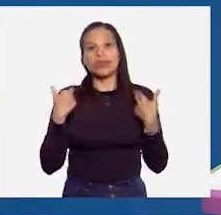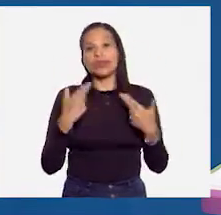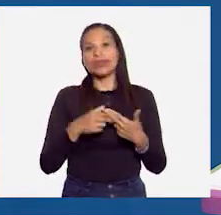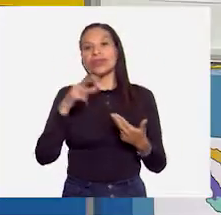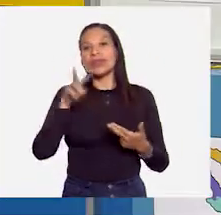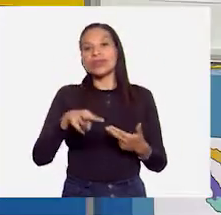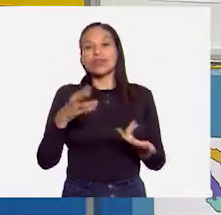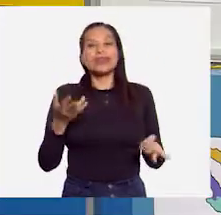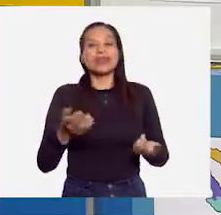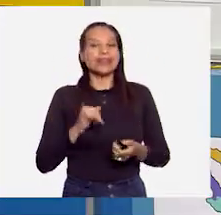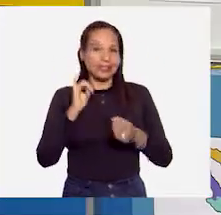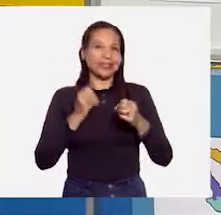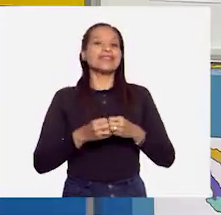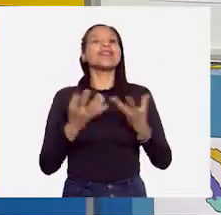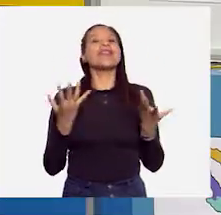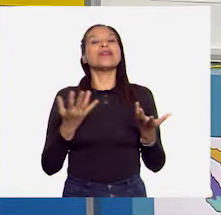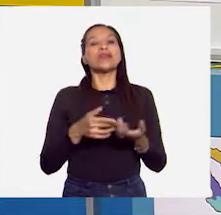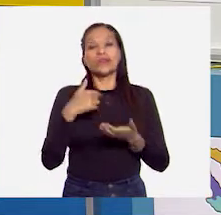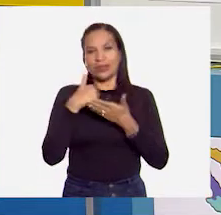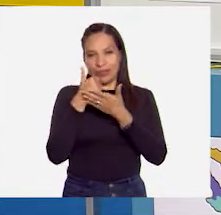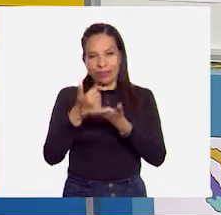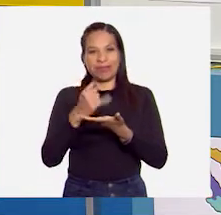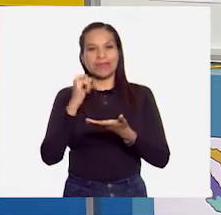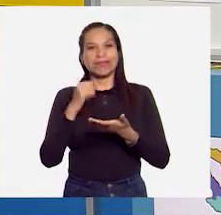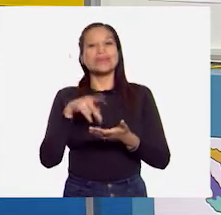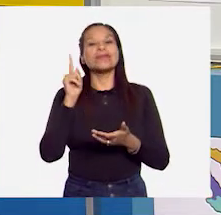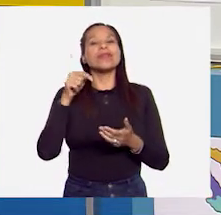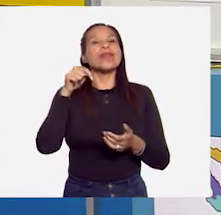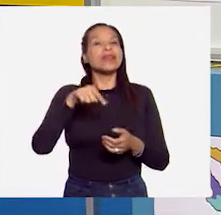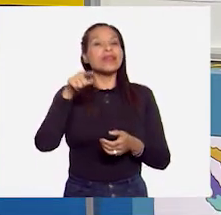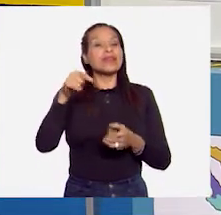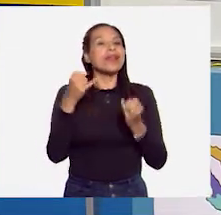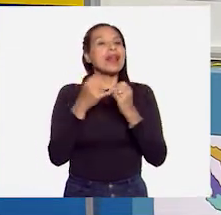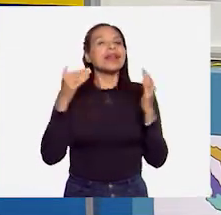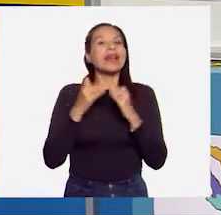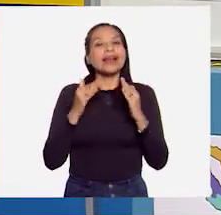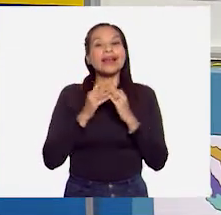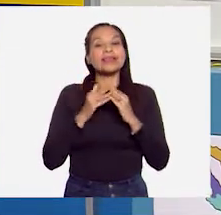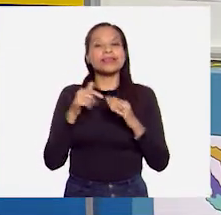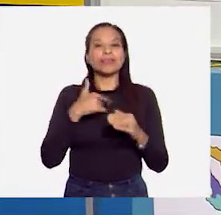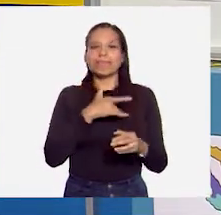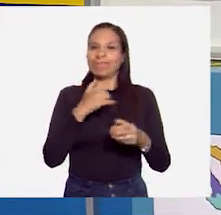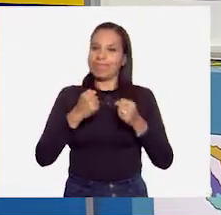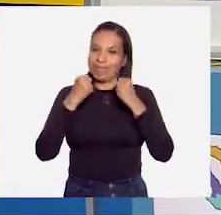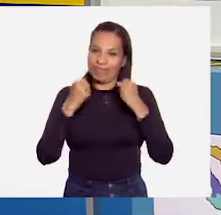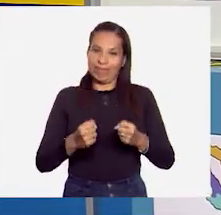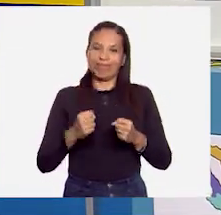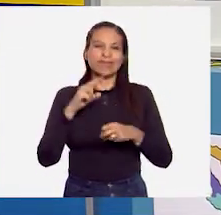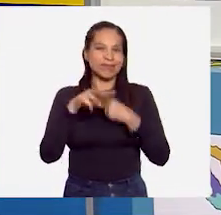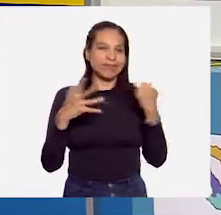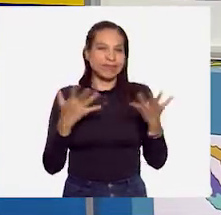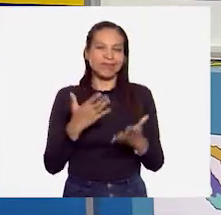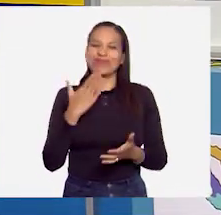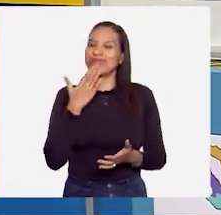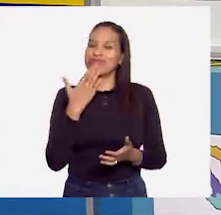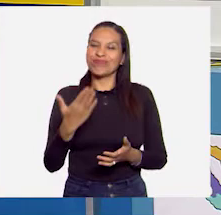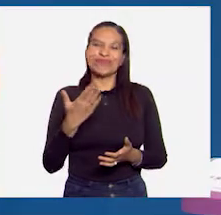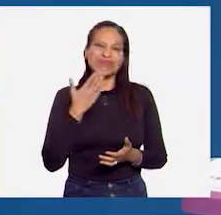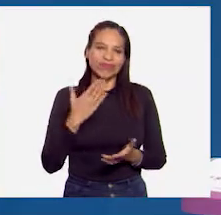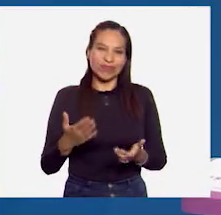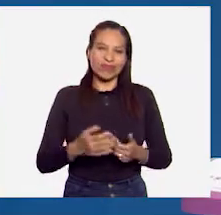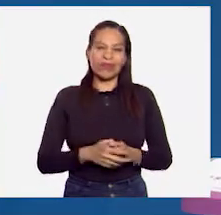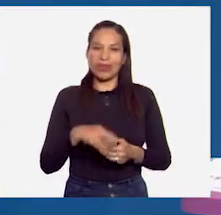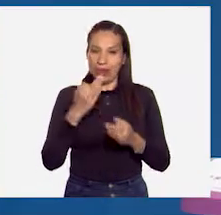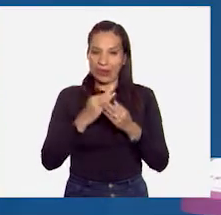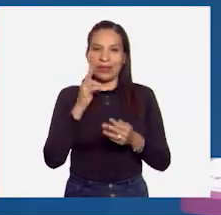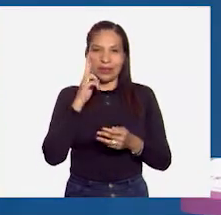maestro? Claro, que te ayudaremos. Acá y allá en casa, estoy seguro que lo van a hacer muy bien.